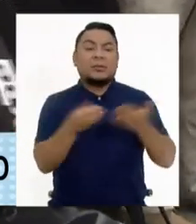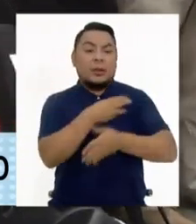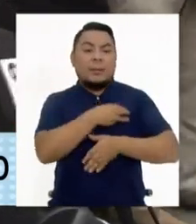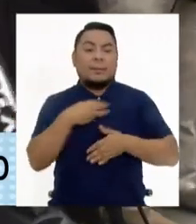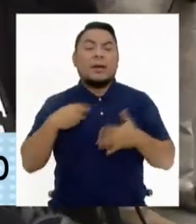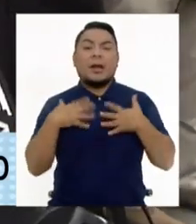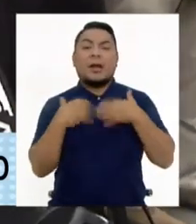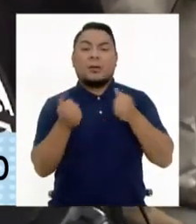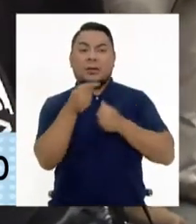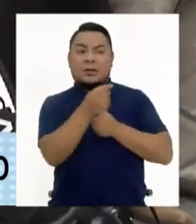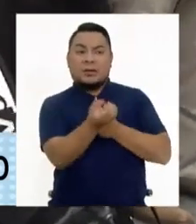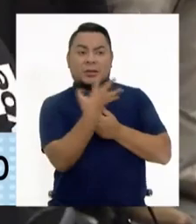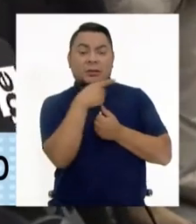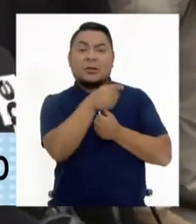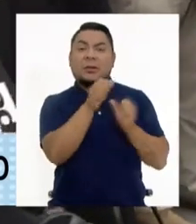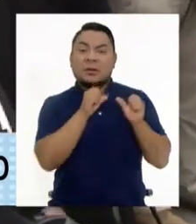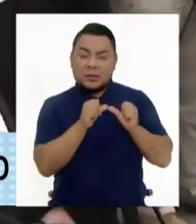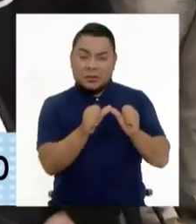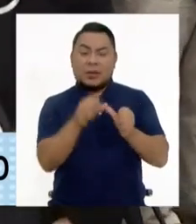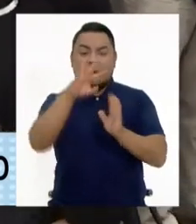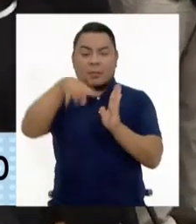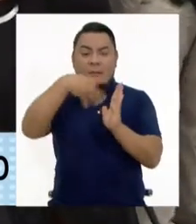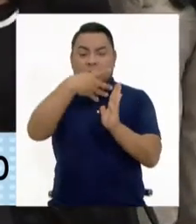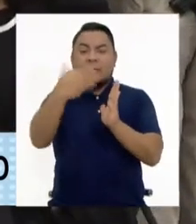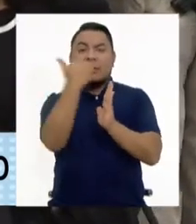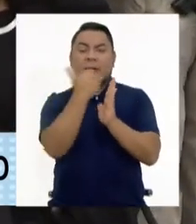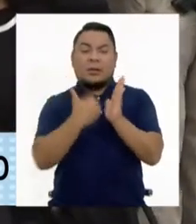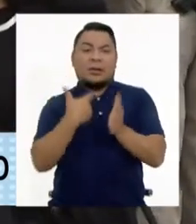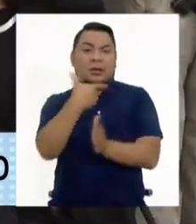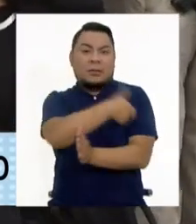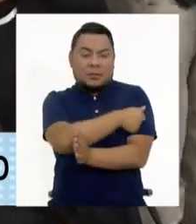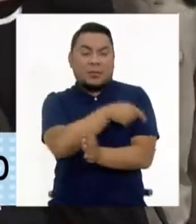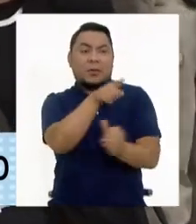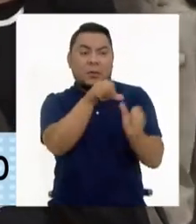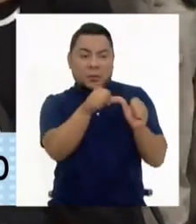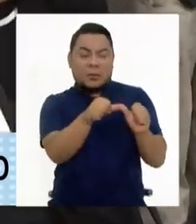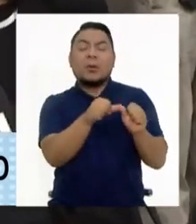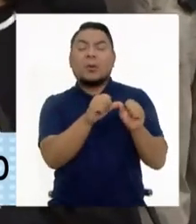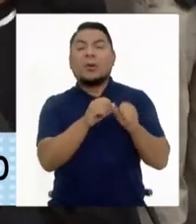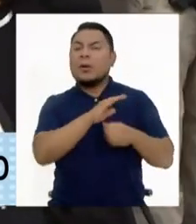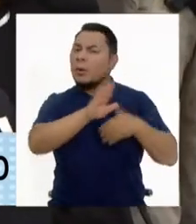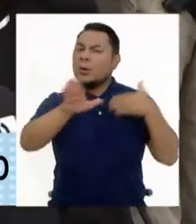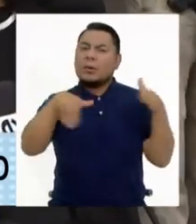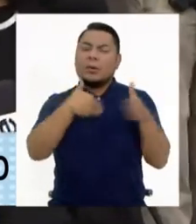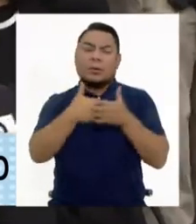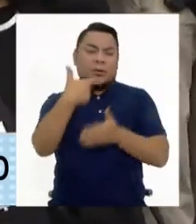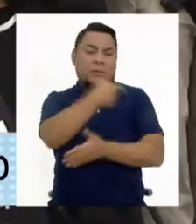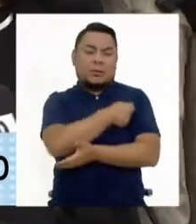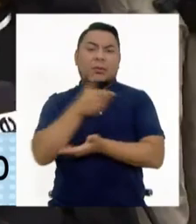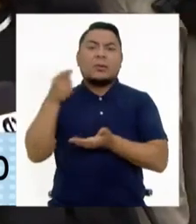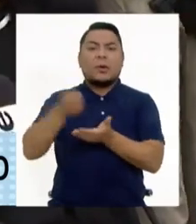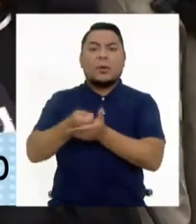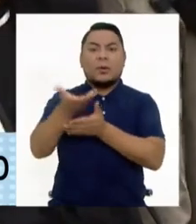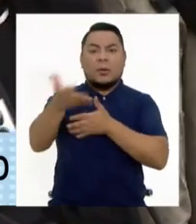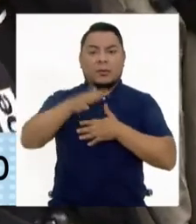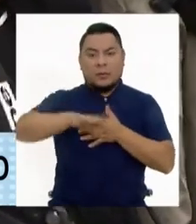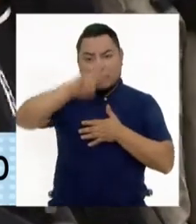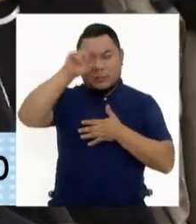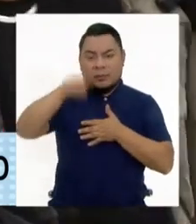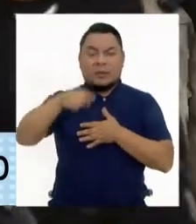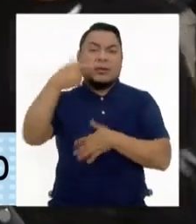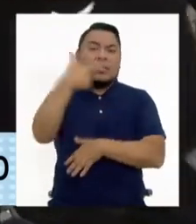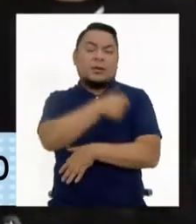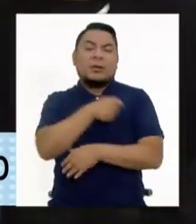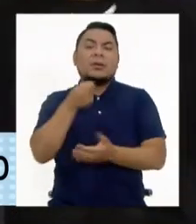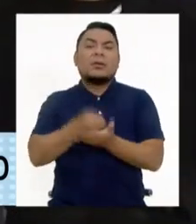ministro de Salud que van a continuar con el Plan Nacional de Vacunación. Todas las vacunas que ha comprado el Estado peruano son